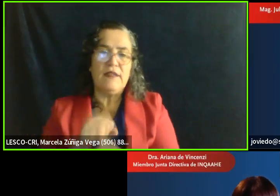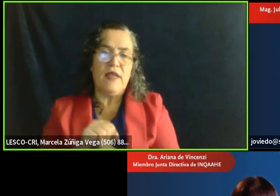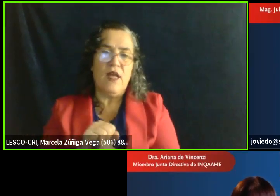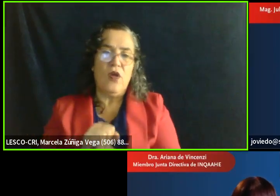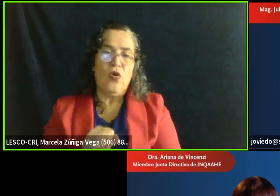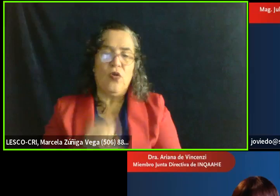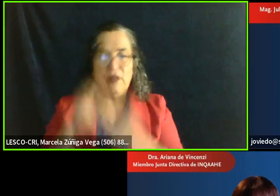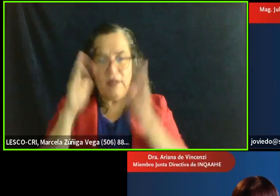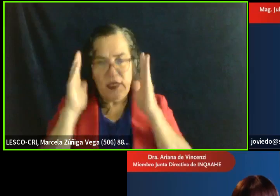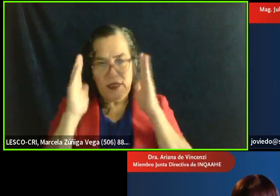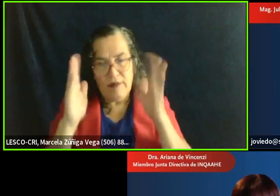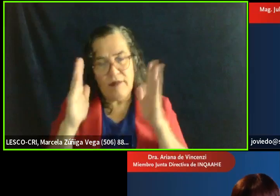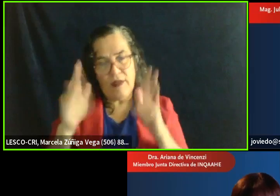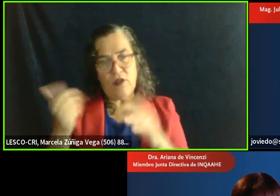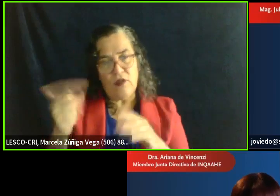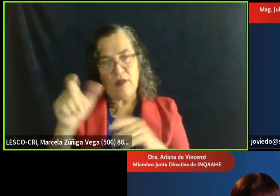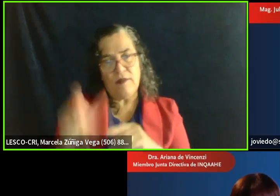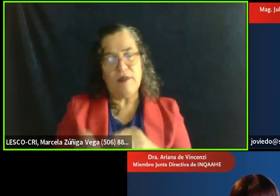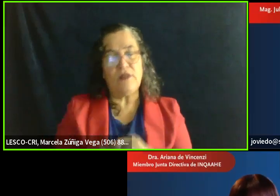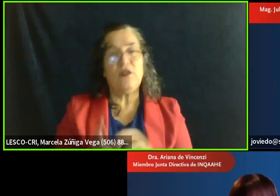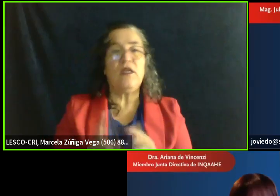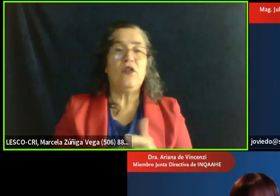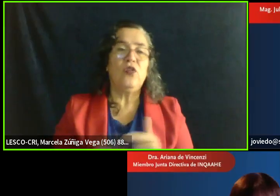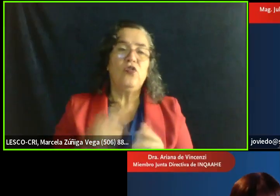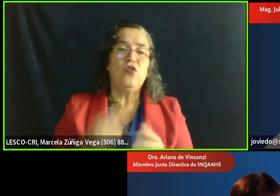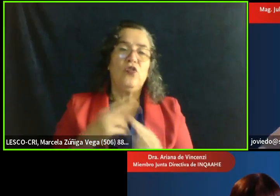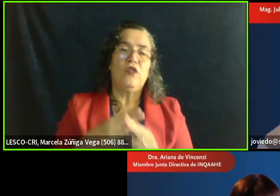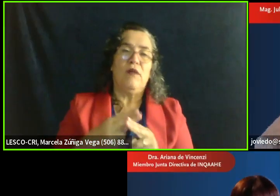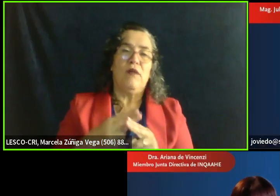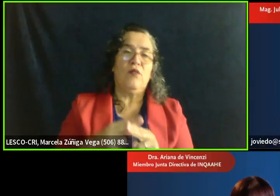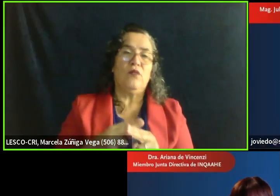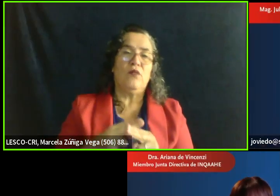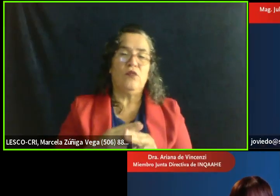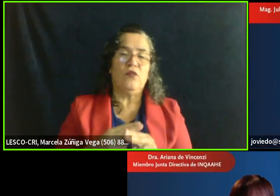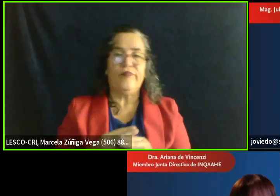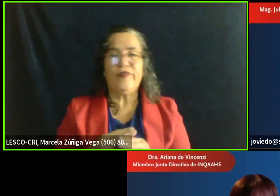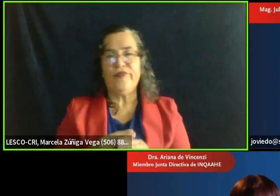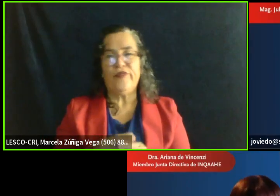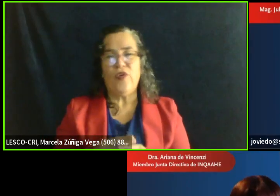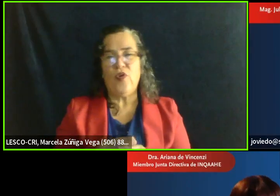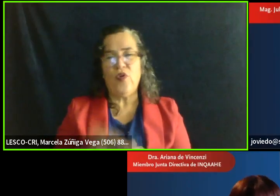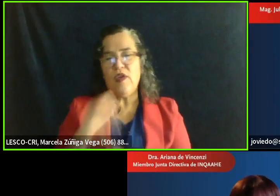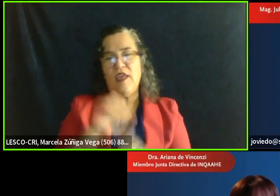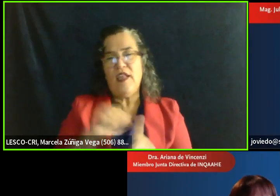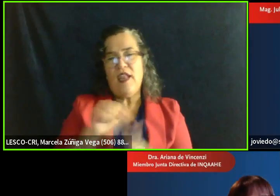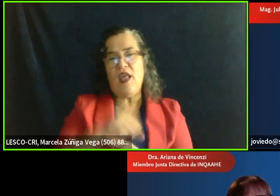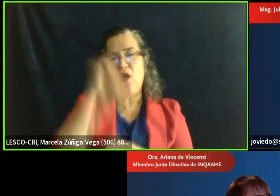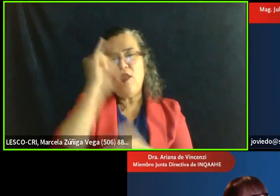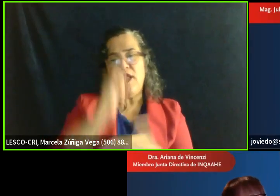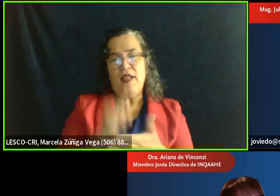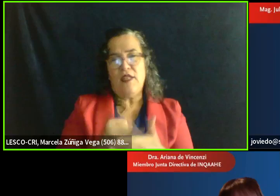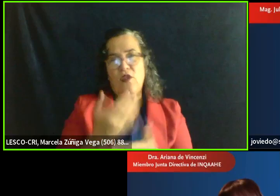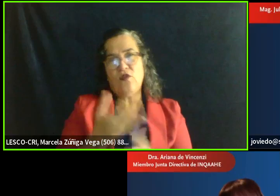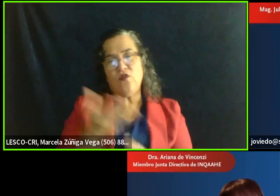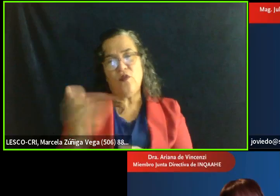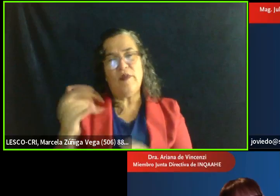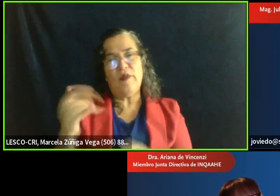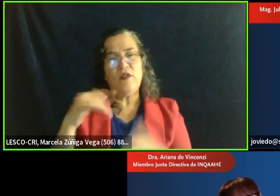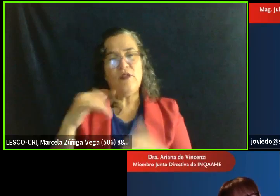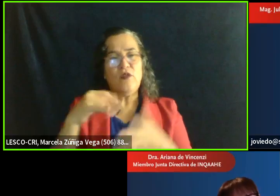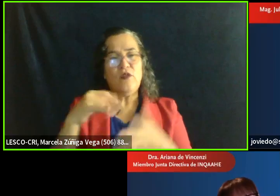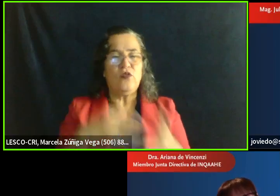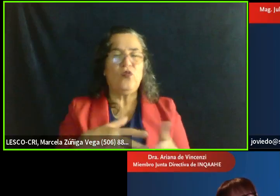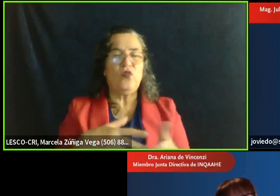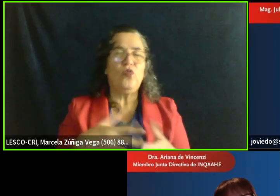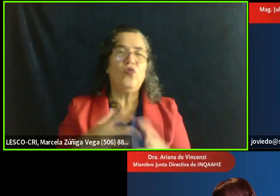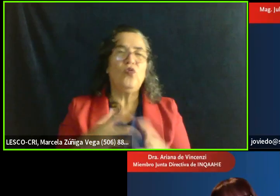de ese tema, lo que nosotros llamamos en investigación estado del arte. Ese objeto de estudio, cuánto ha evolucionado, desde